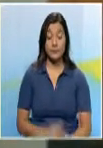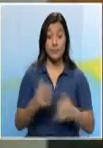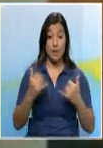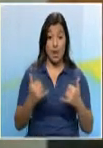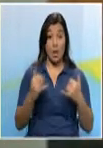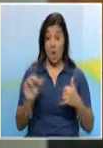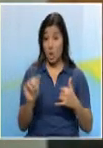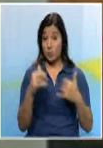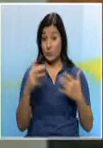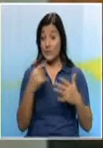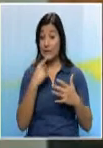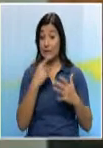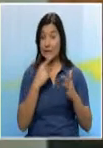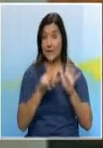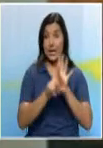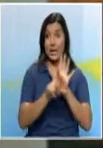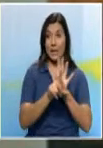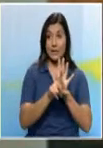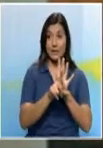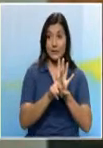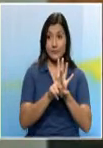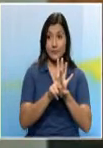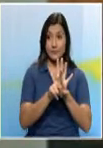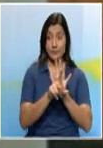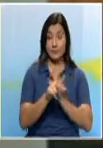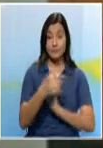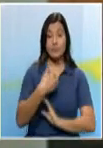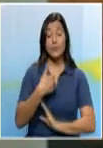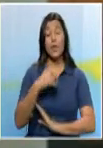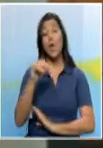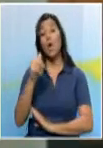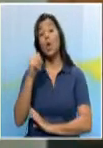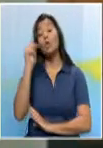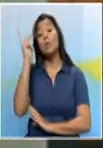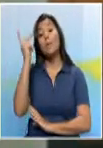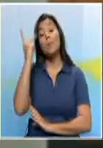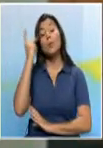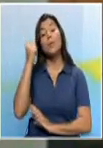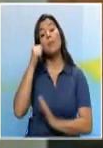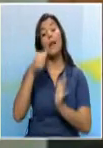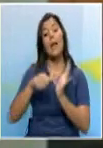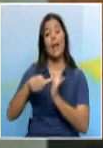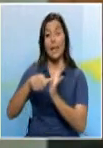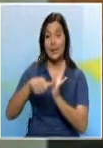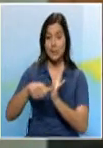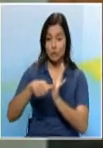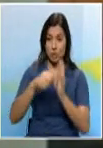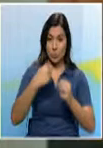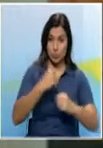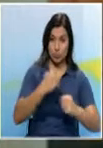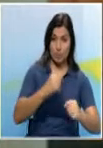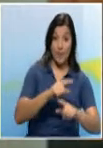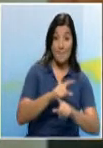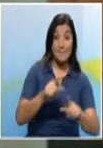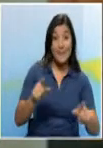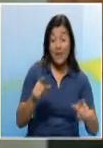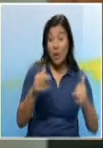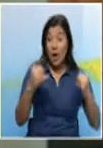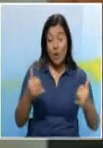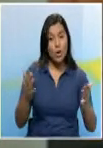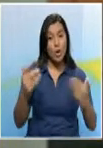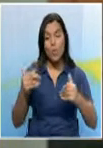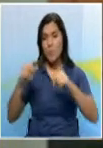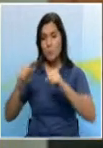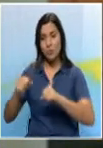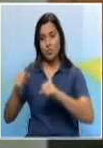Actualmente, como está la ley, existe deuda política para las elecciones municipales, pero no existe la posibilidad de deuda adelantada.